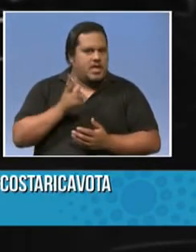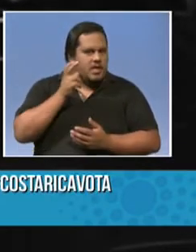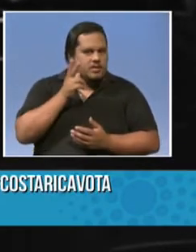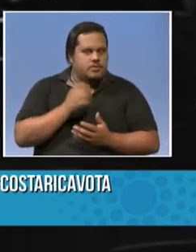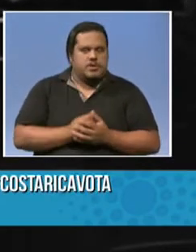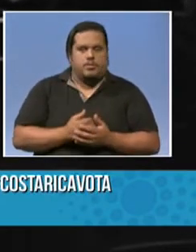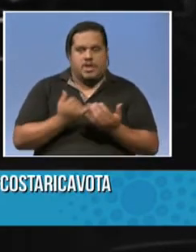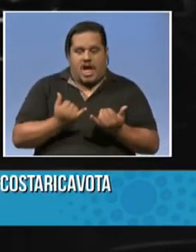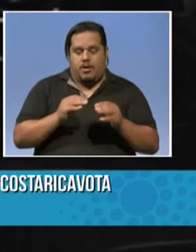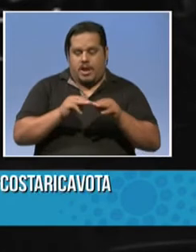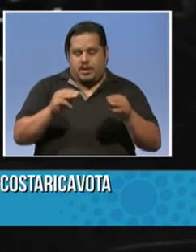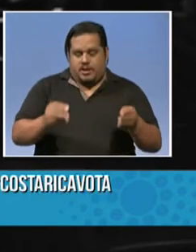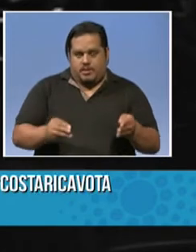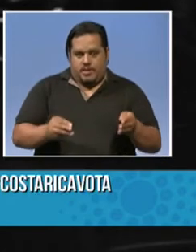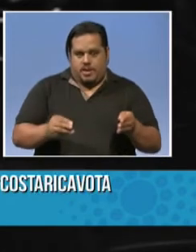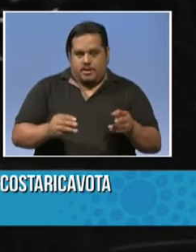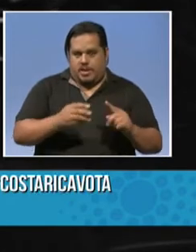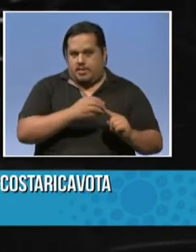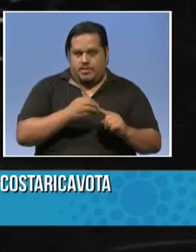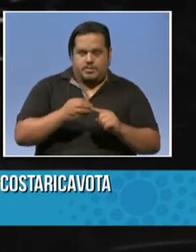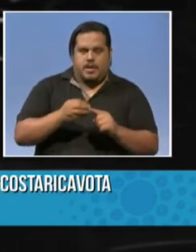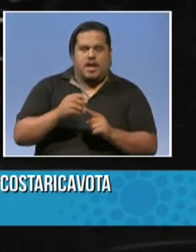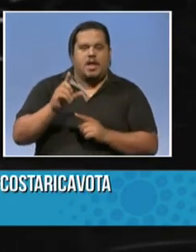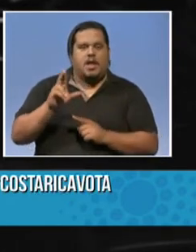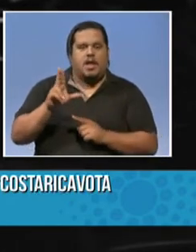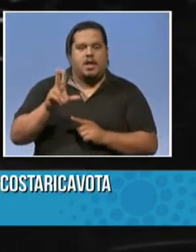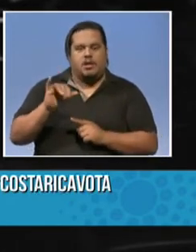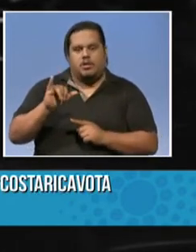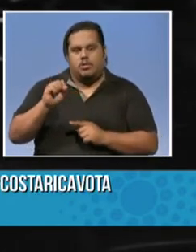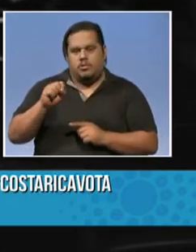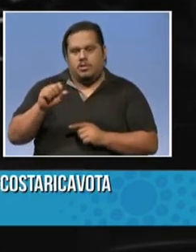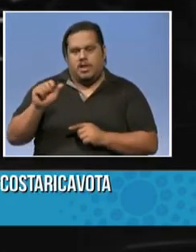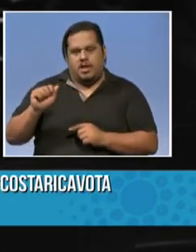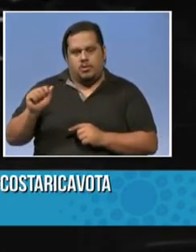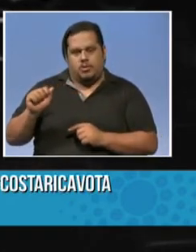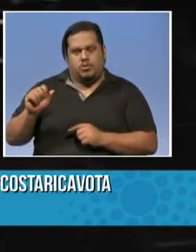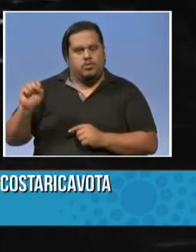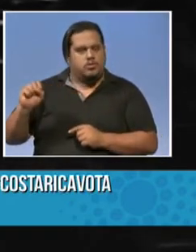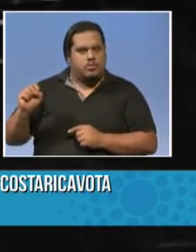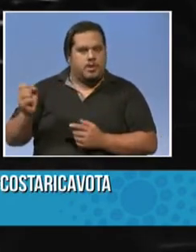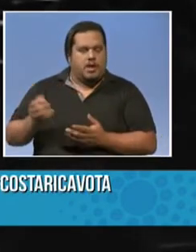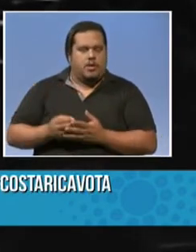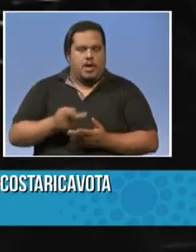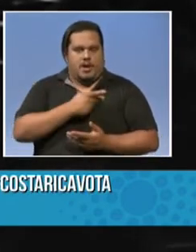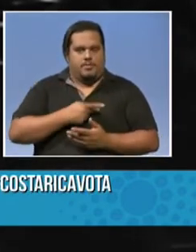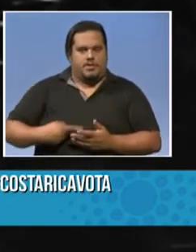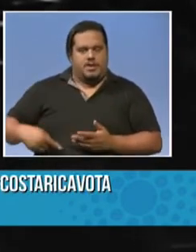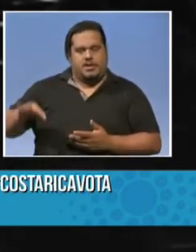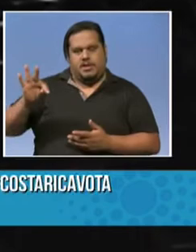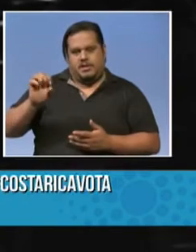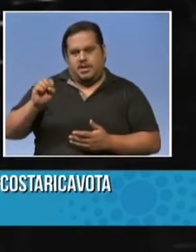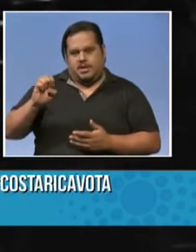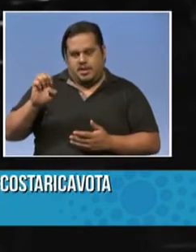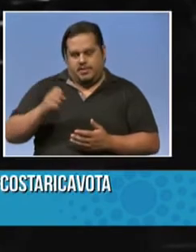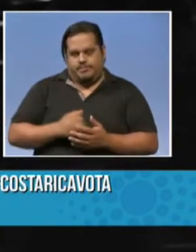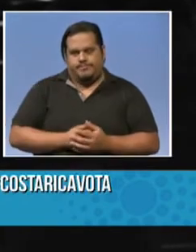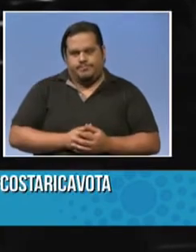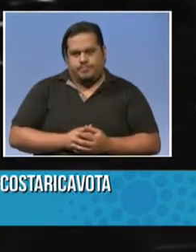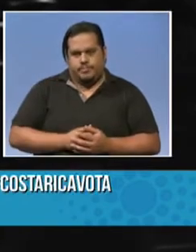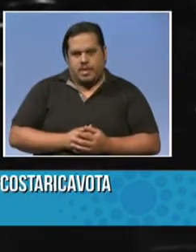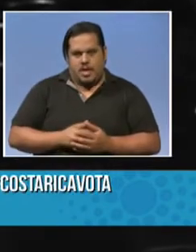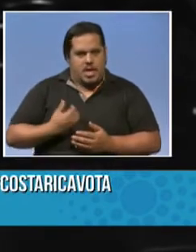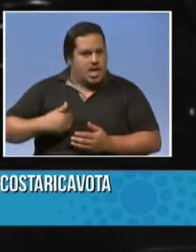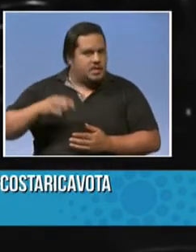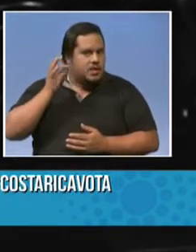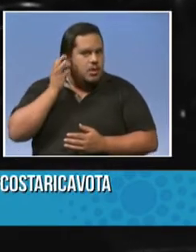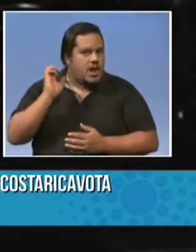mesa principal, señor Luis Antonio Sobrado González, presidente del Tribunal Supremo de Elecciones,